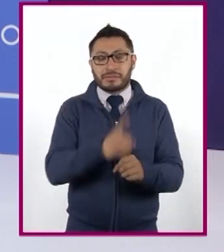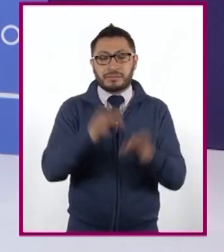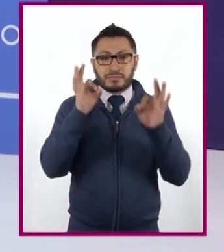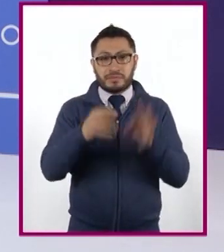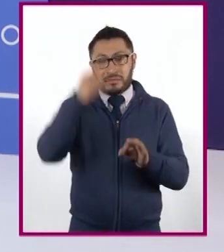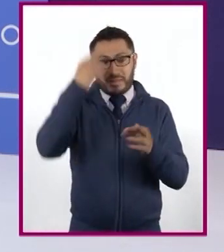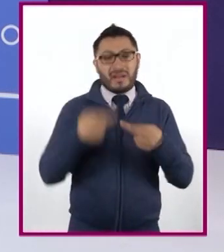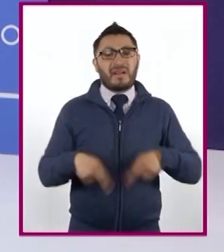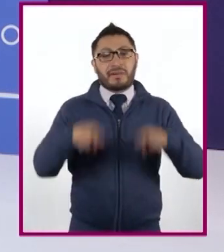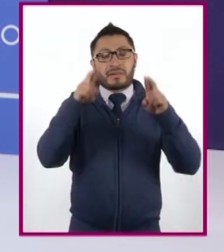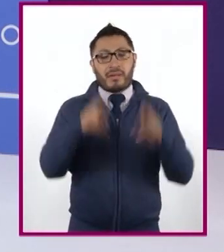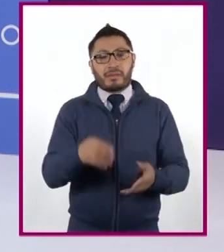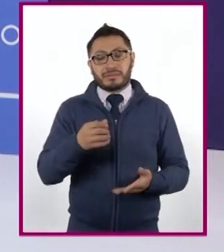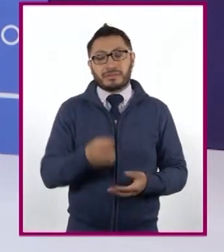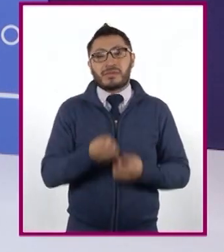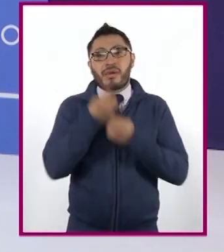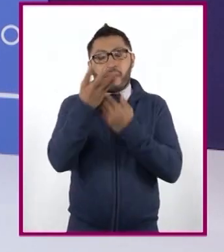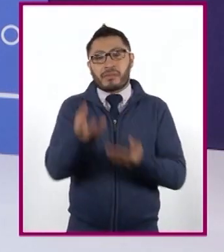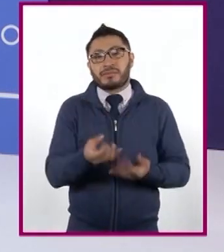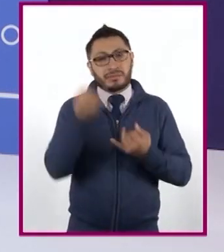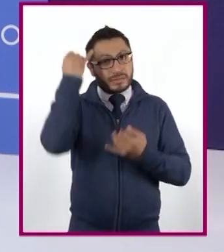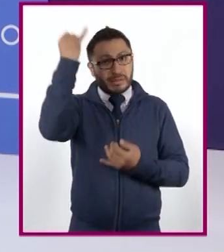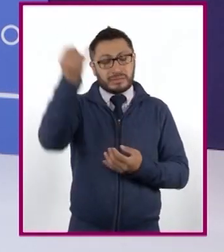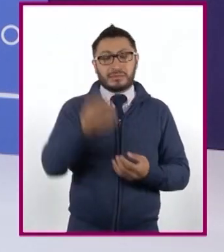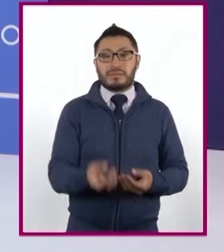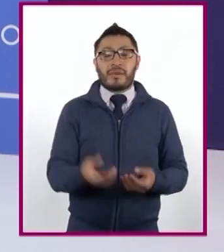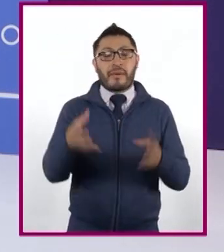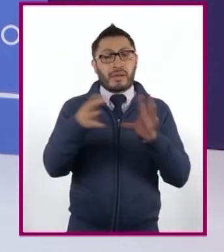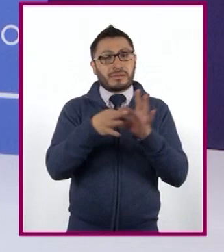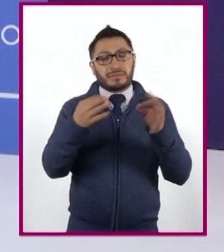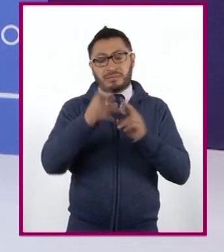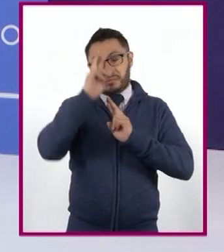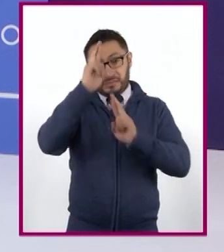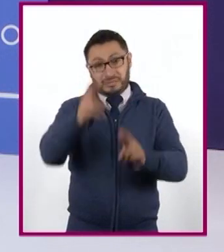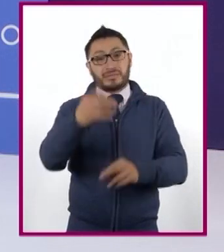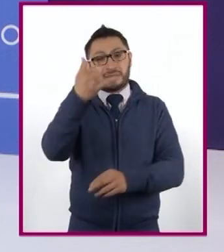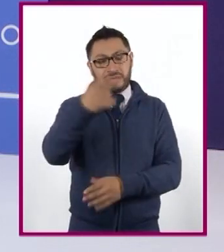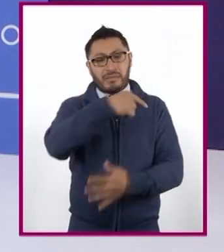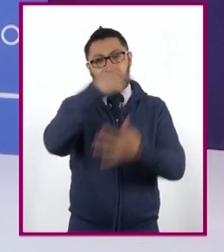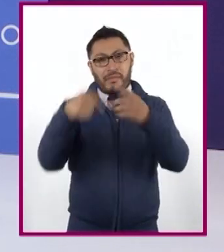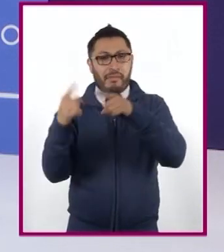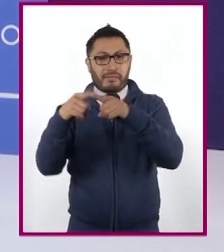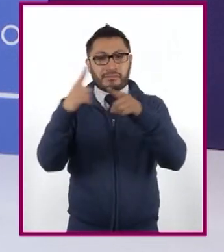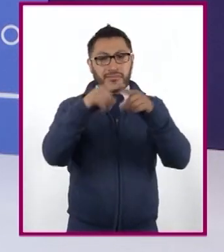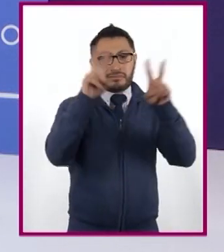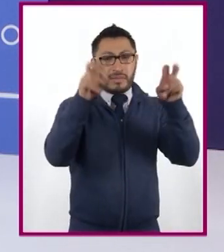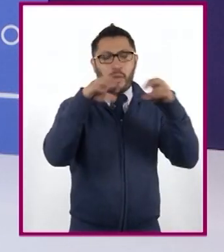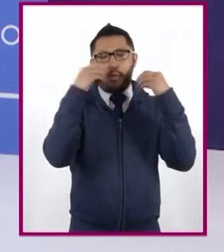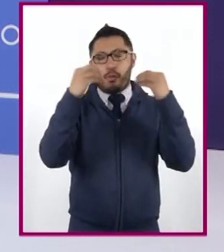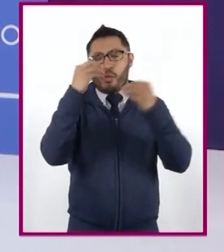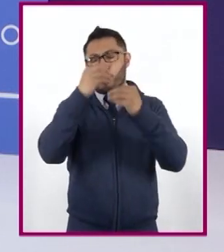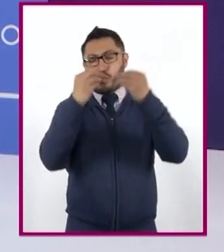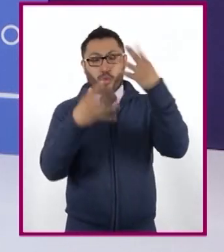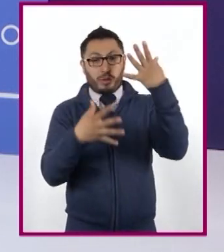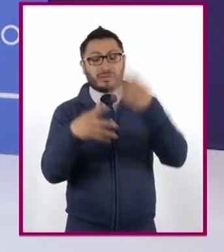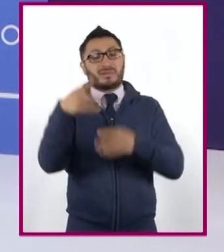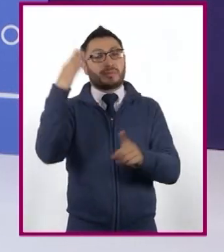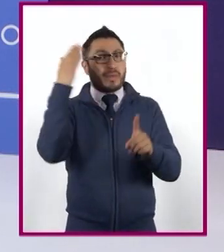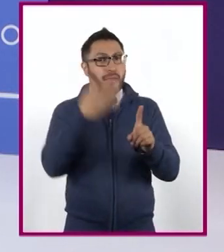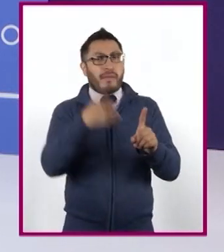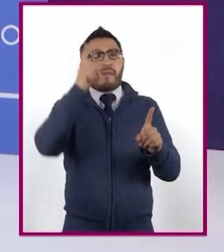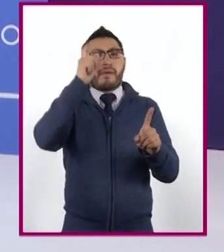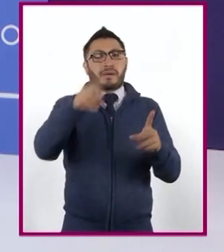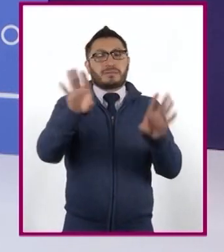respetuosa, expresar opiniones y, aunque la diversidad de temas es muy amplia, el objetivo